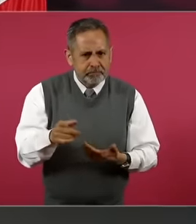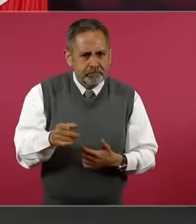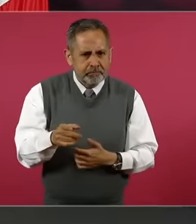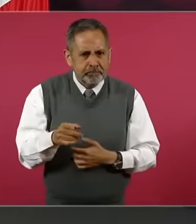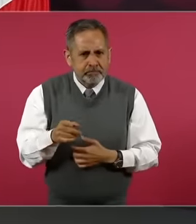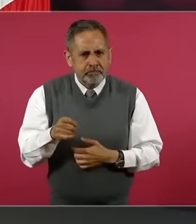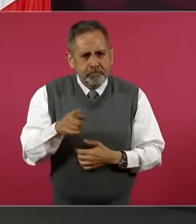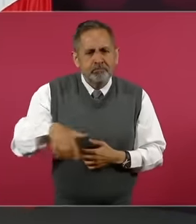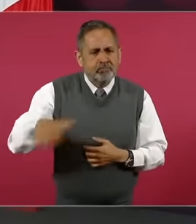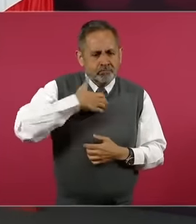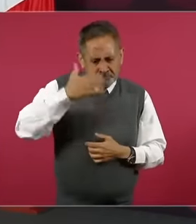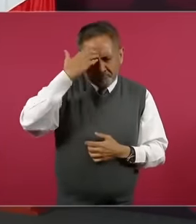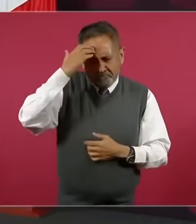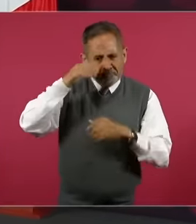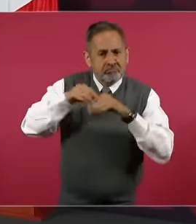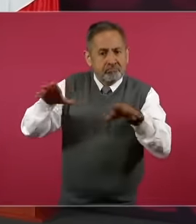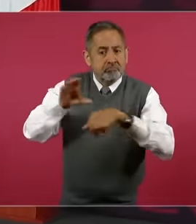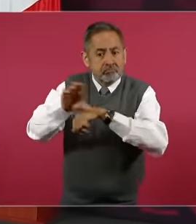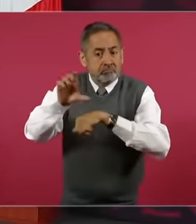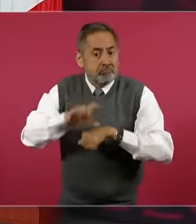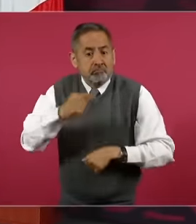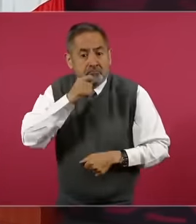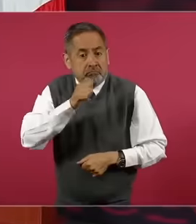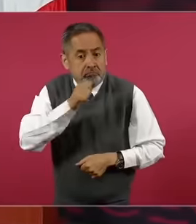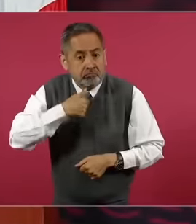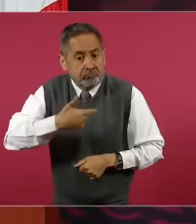que se conoce mucho en Colombia. Yo no sabía,